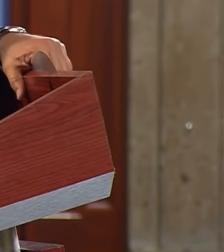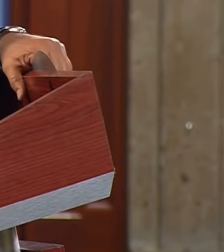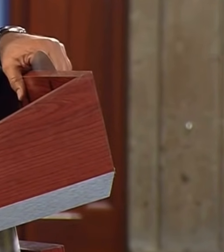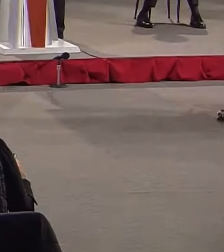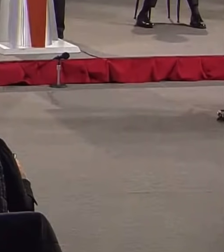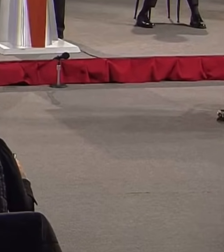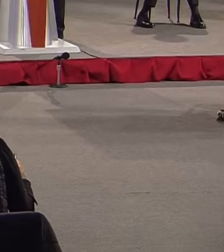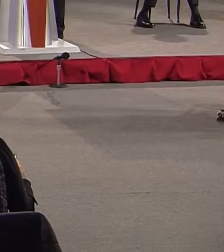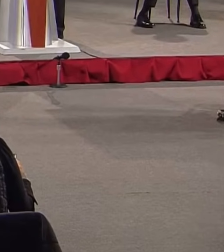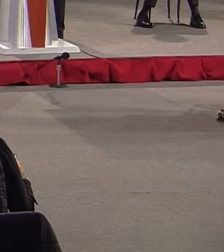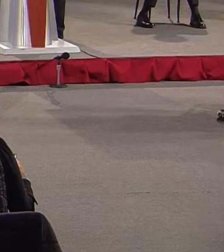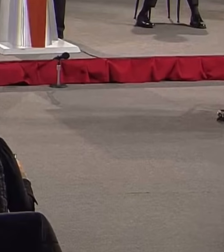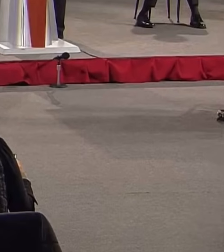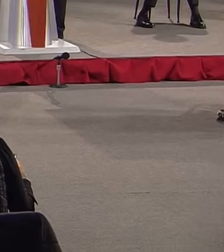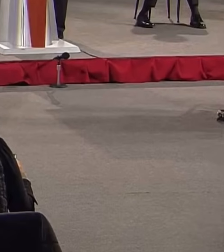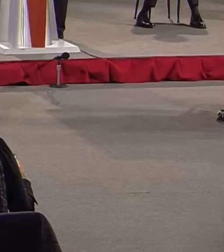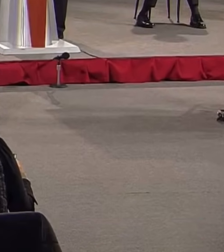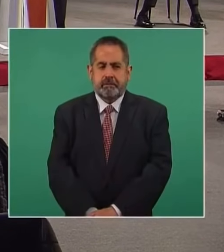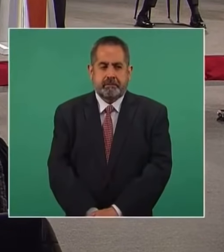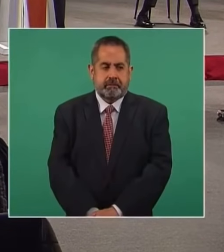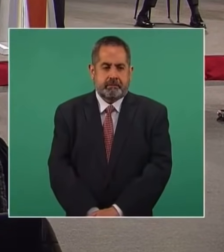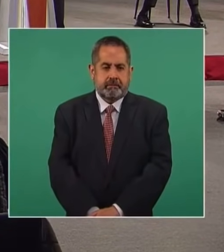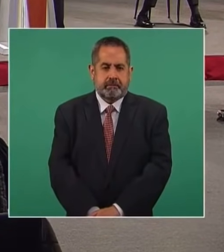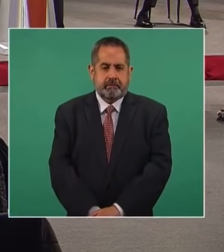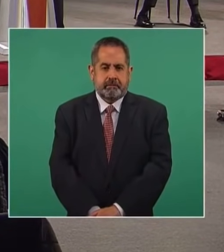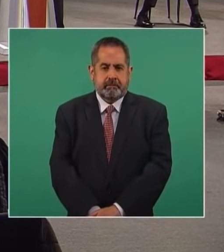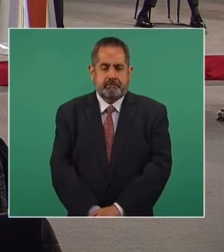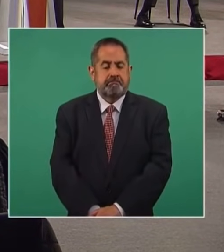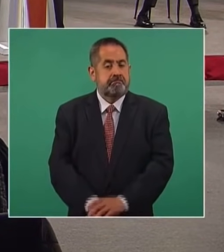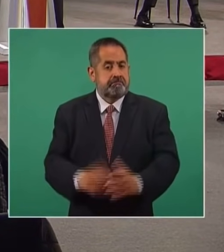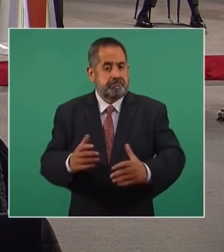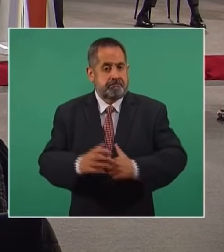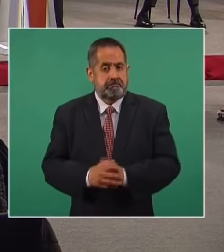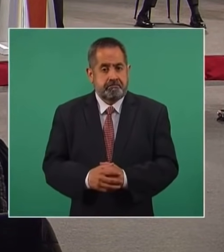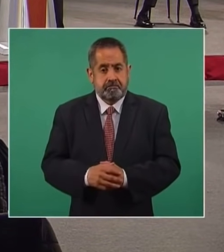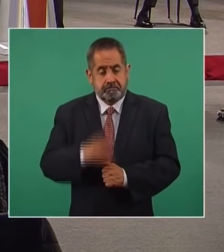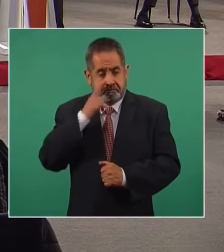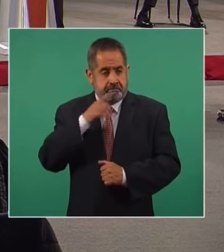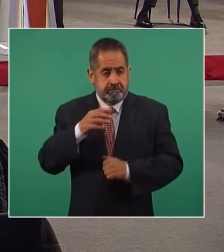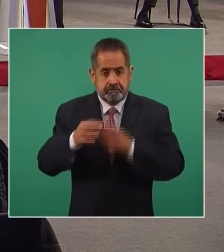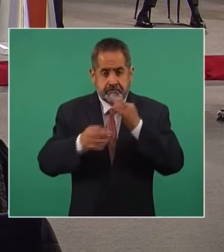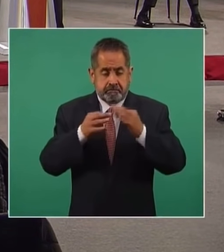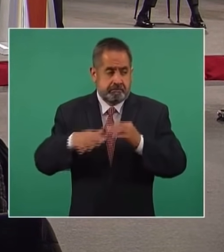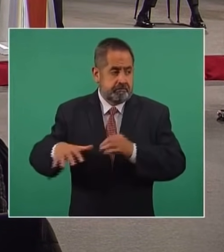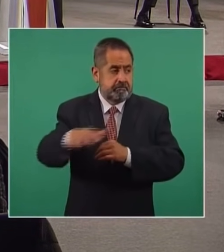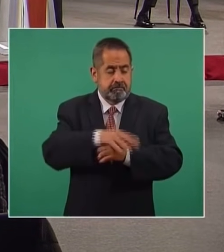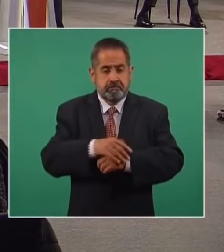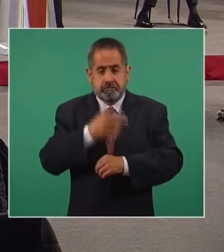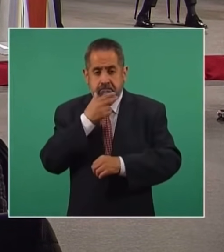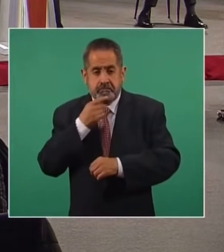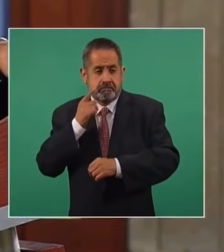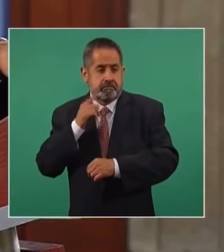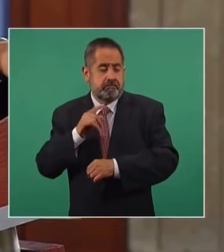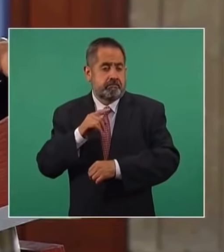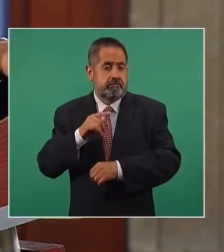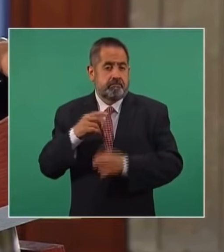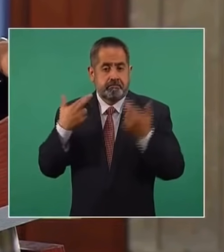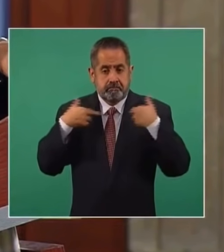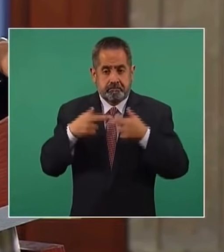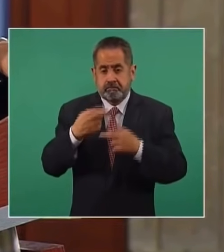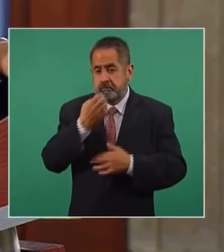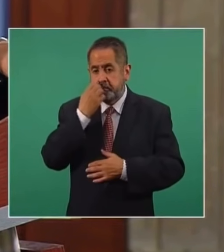hacerse, si se termina de vacunar a todos los maestros, maestras, tanto de escuelas privadas como de